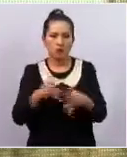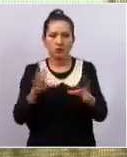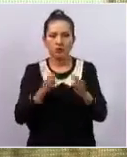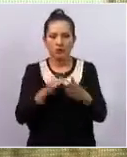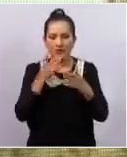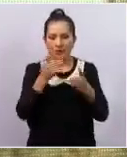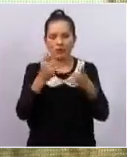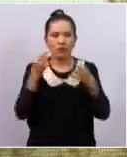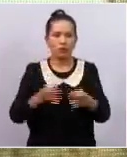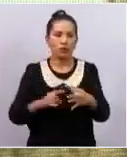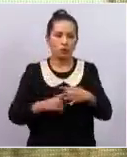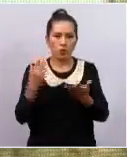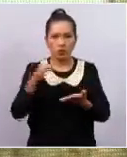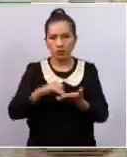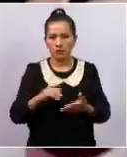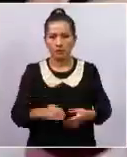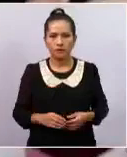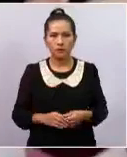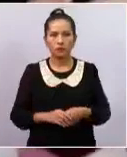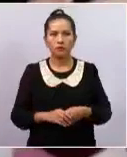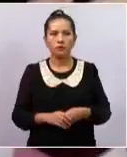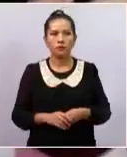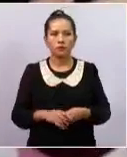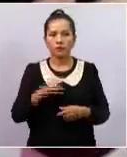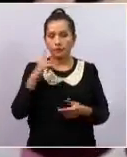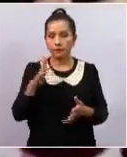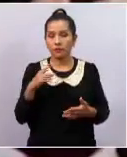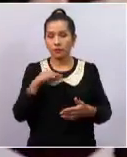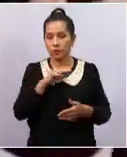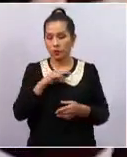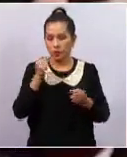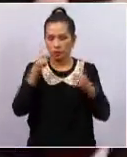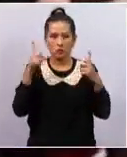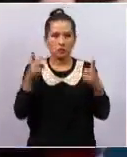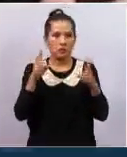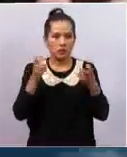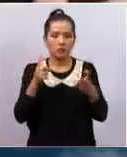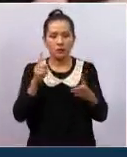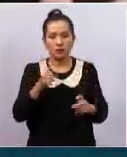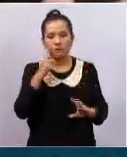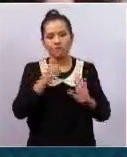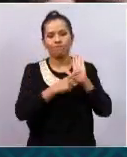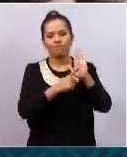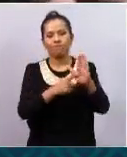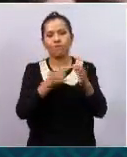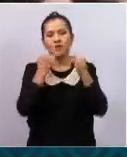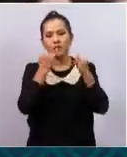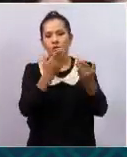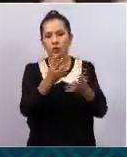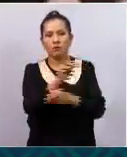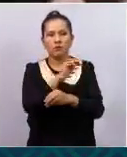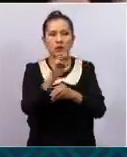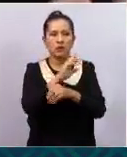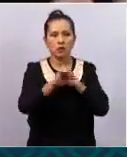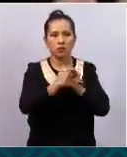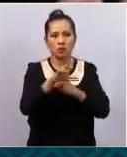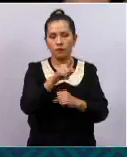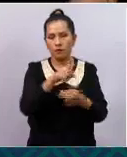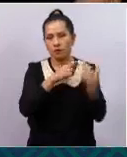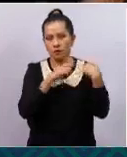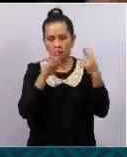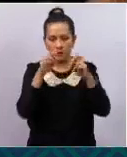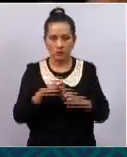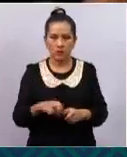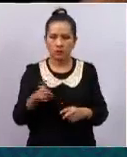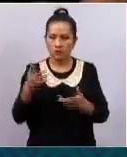que corresponden el conocimiento de un hecho delictivo ponerlo en conocimiento del ministerio público para que se investigue el posible